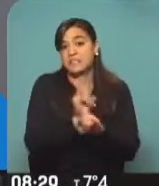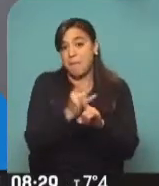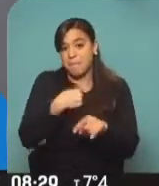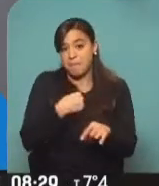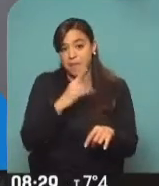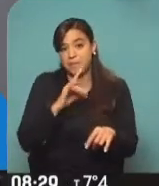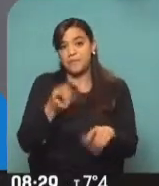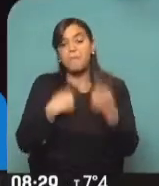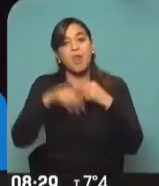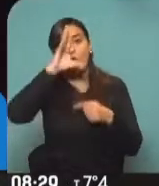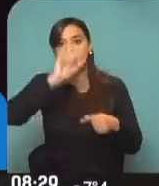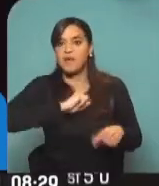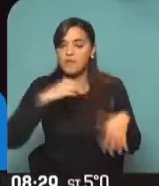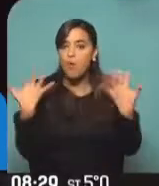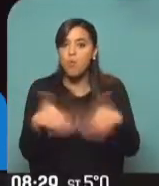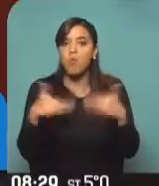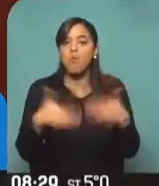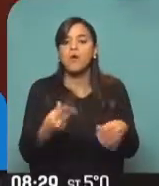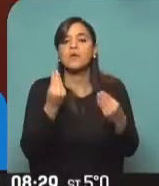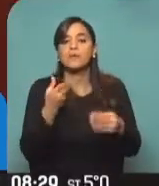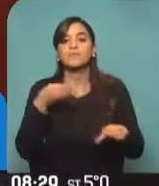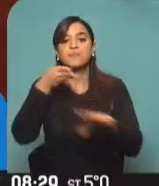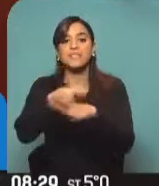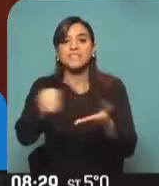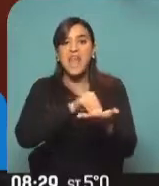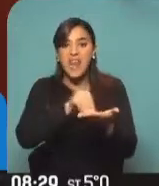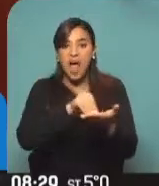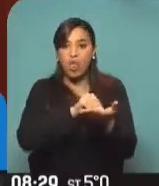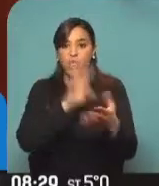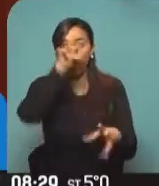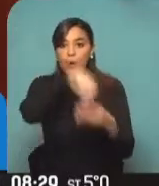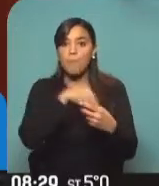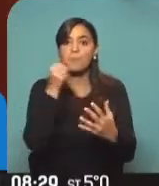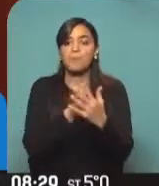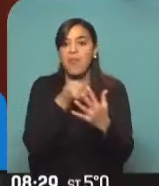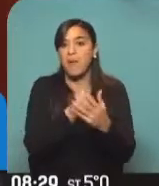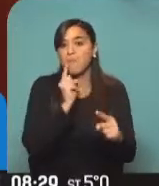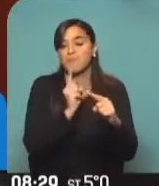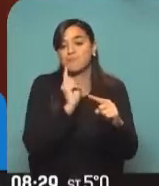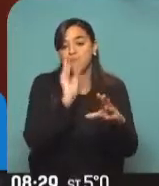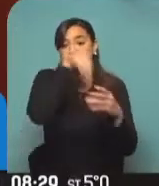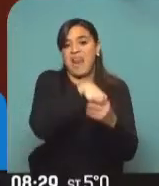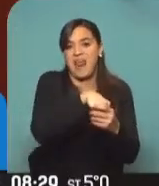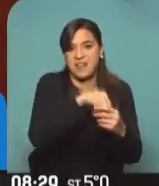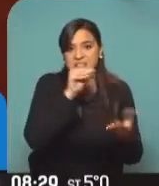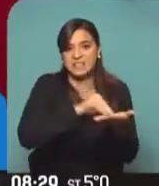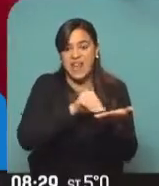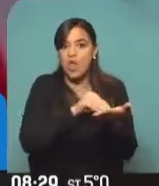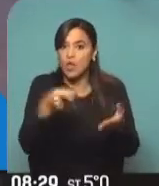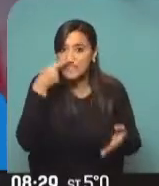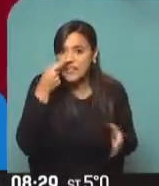pero con un desafío enorme que es ir al senado odio estar peleando por entrar al senado es súper interesante